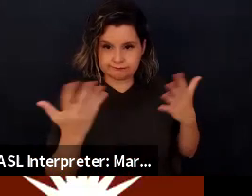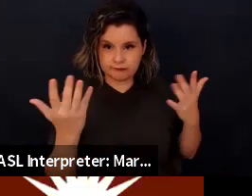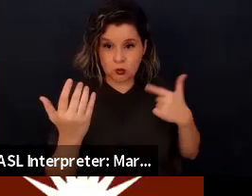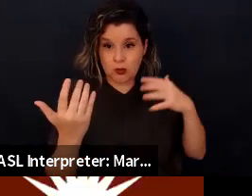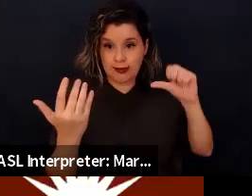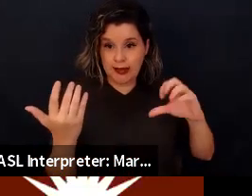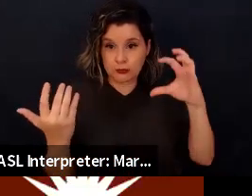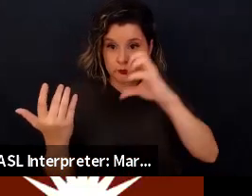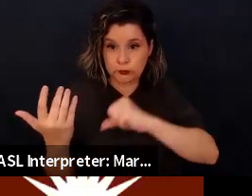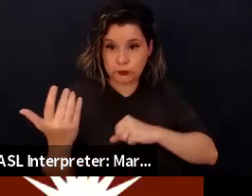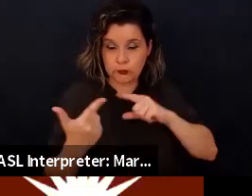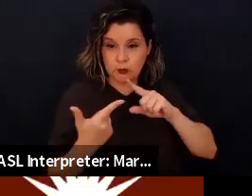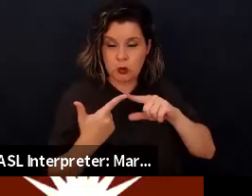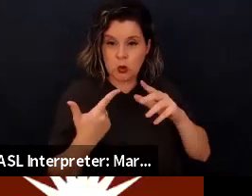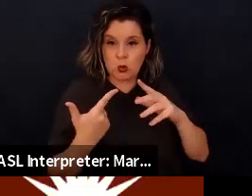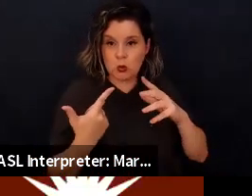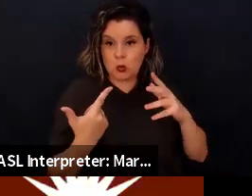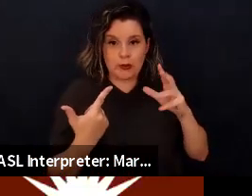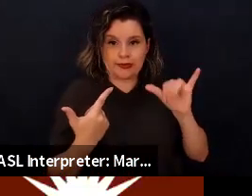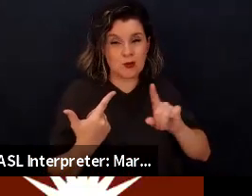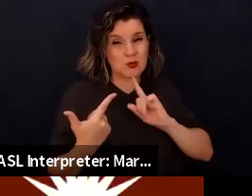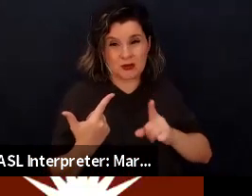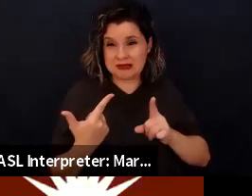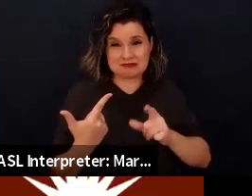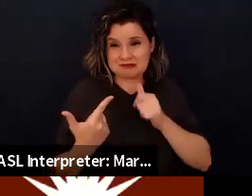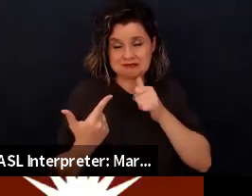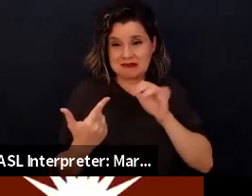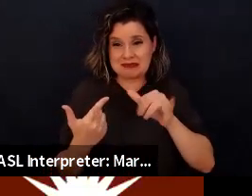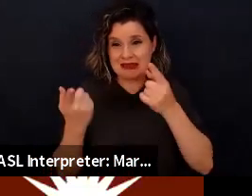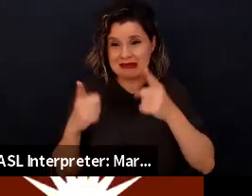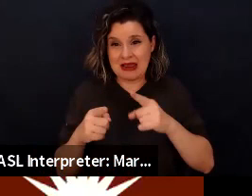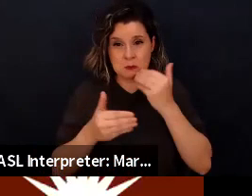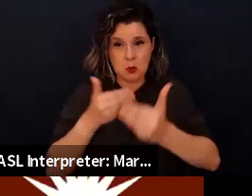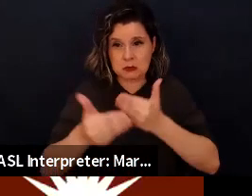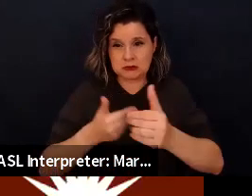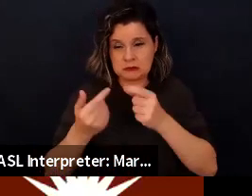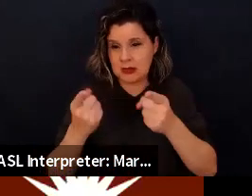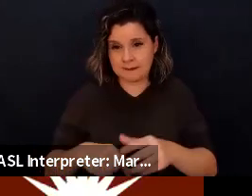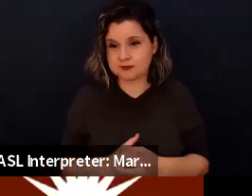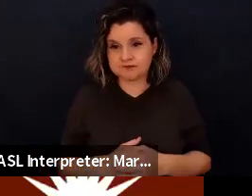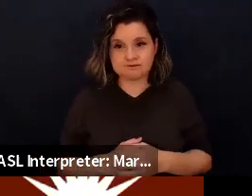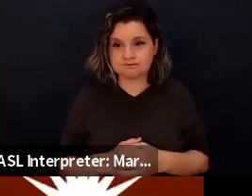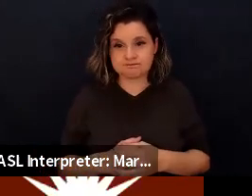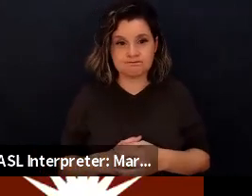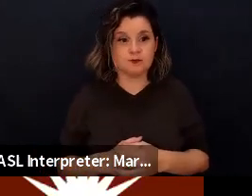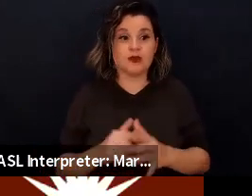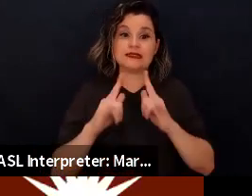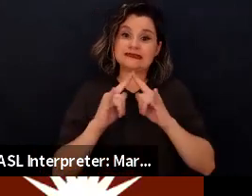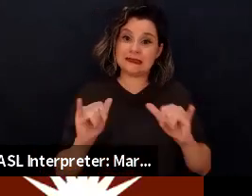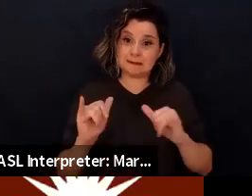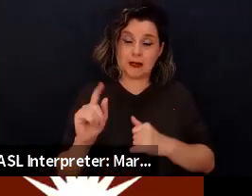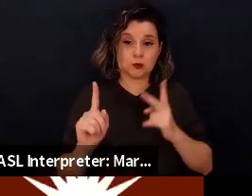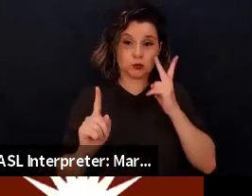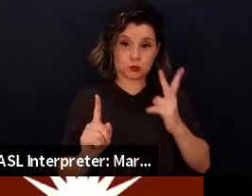sugerir o gestionar que realmente no ocurre ese tipo de procedimiento. Al mismo tiempo, pues vemos